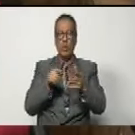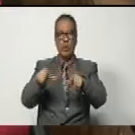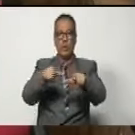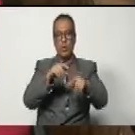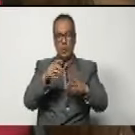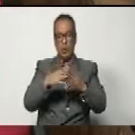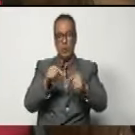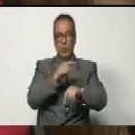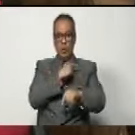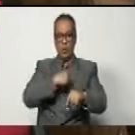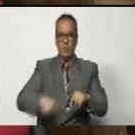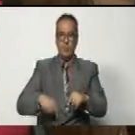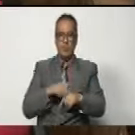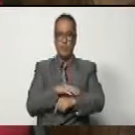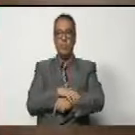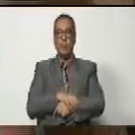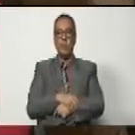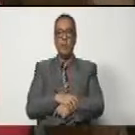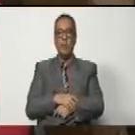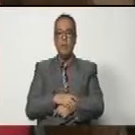Estado. Es todo, ciudadano presidente.